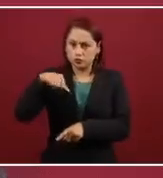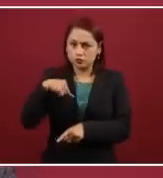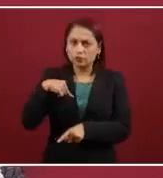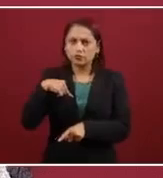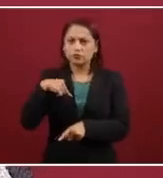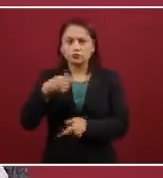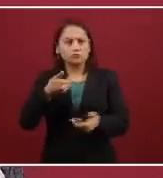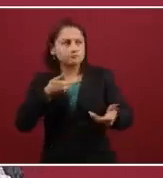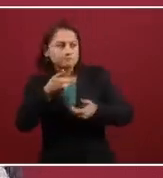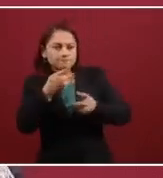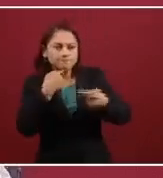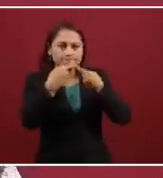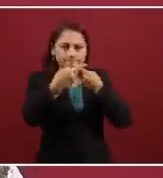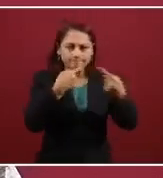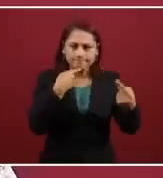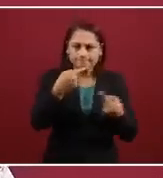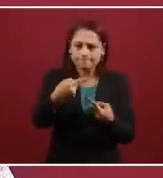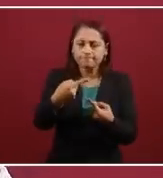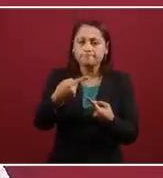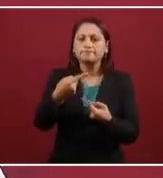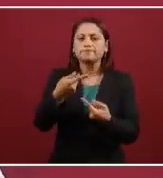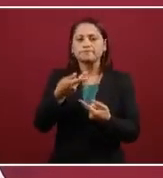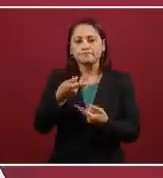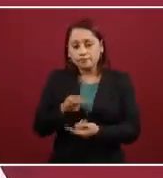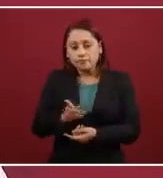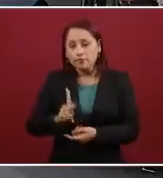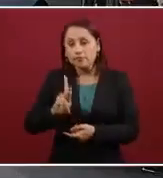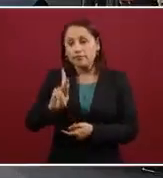vuelta. Pero también, dadas